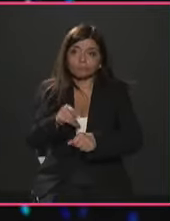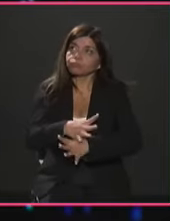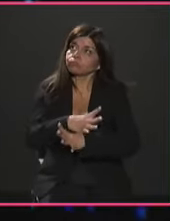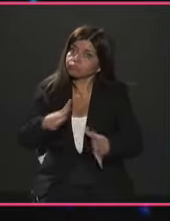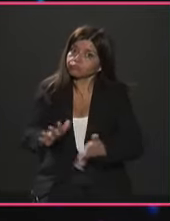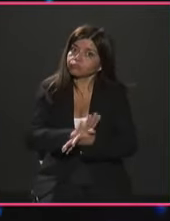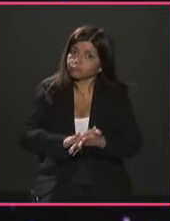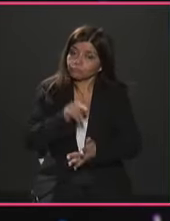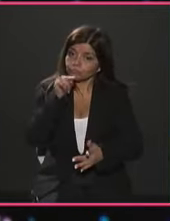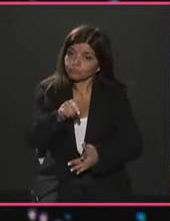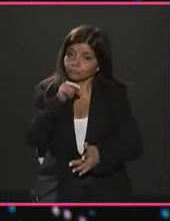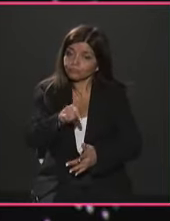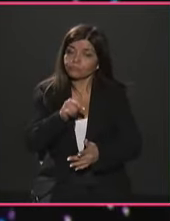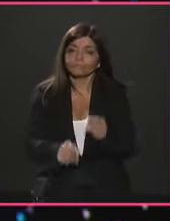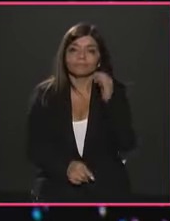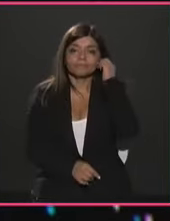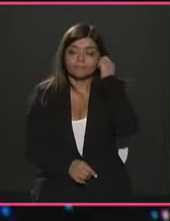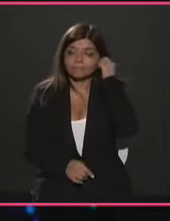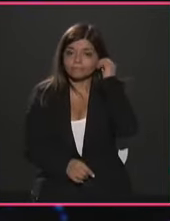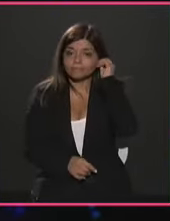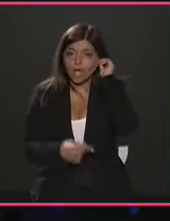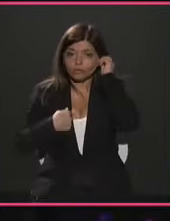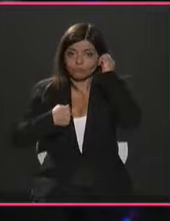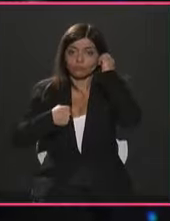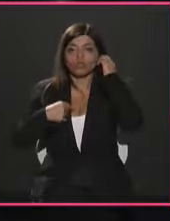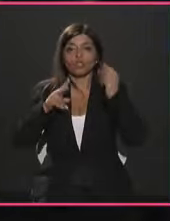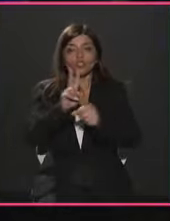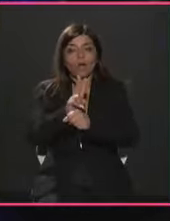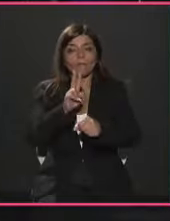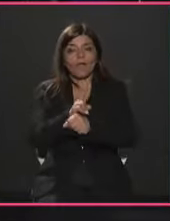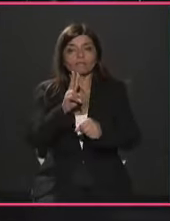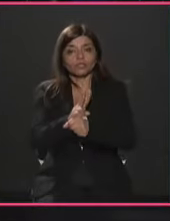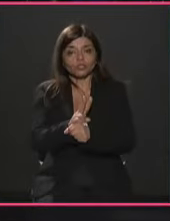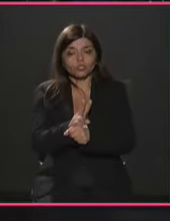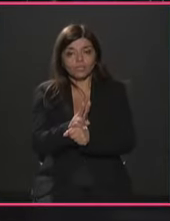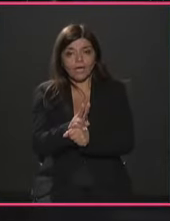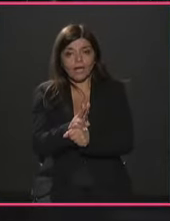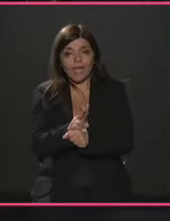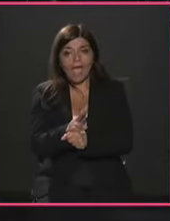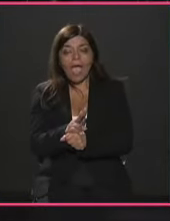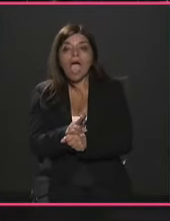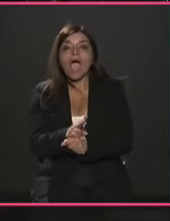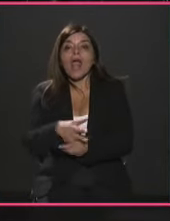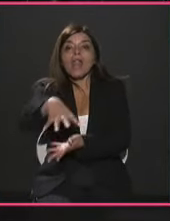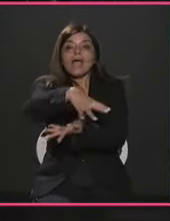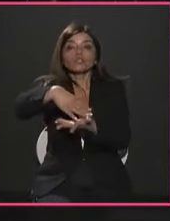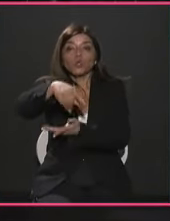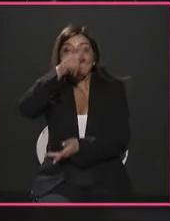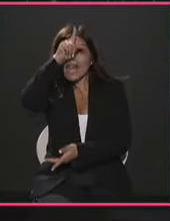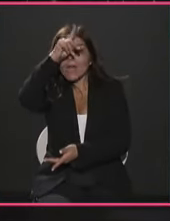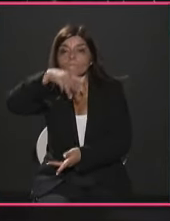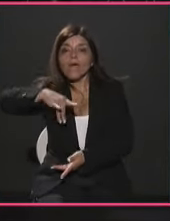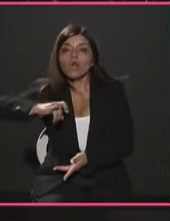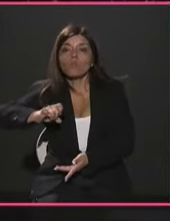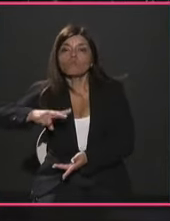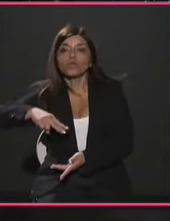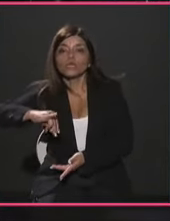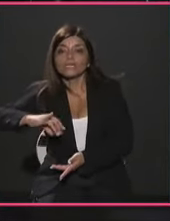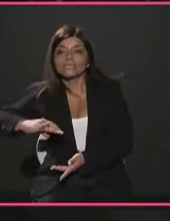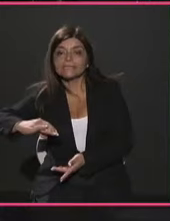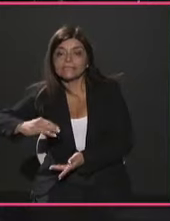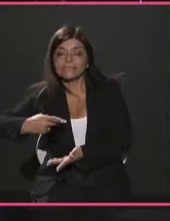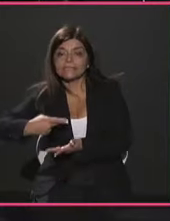para esto yo soy profesora en muni y en mi grupo de investigación estudiamos Cómo podemos